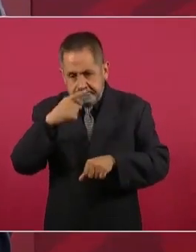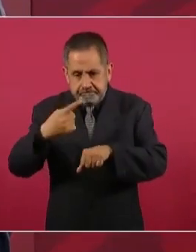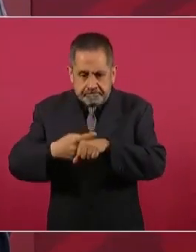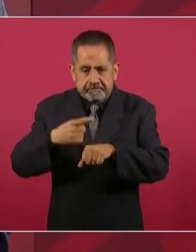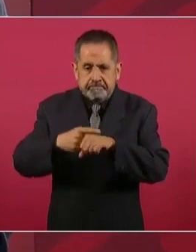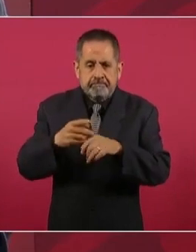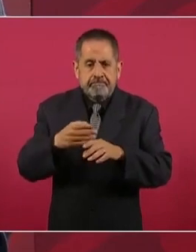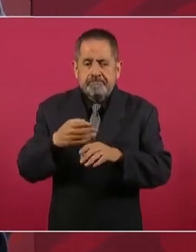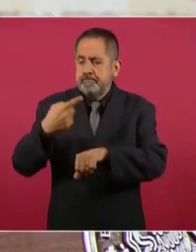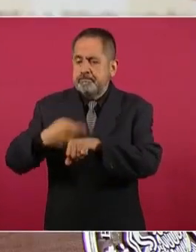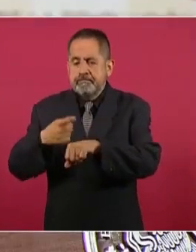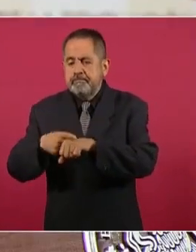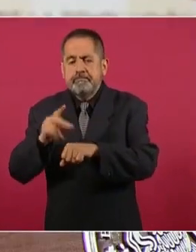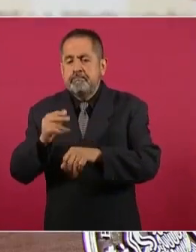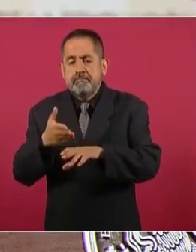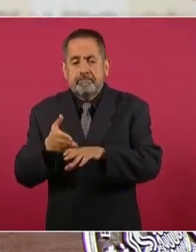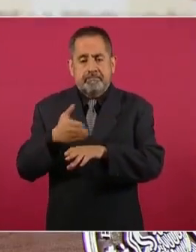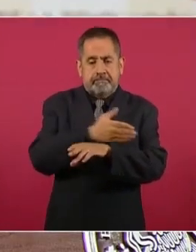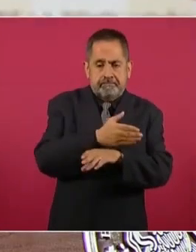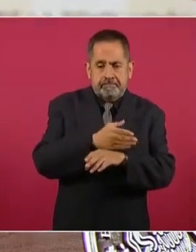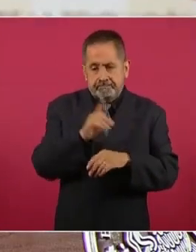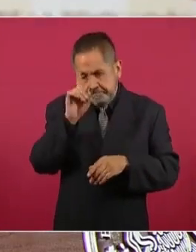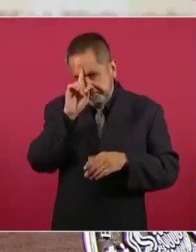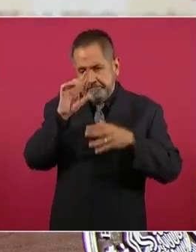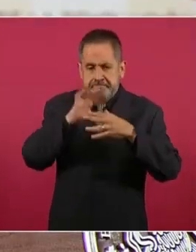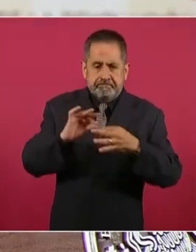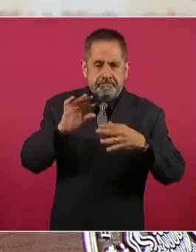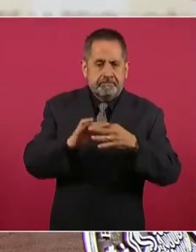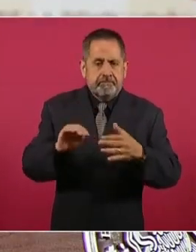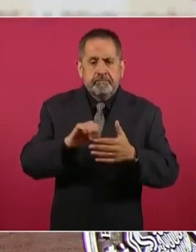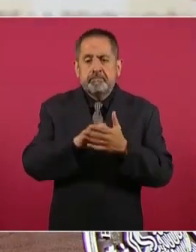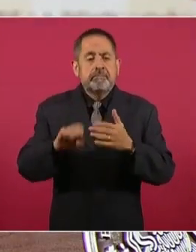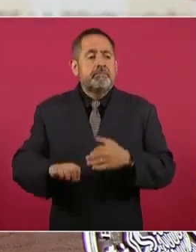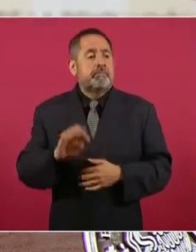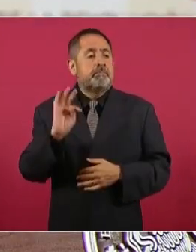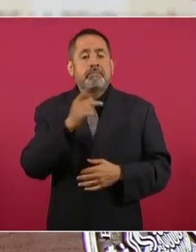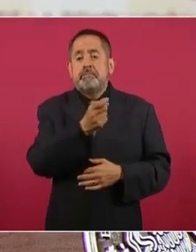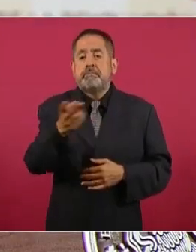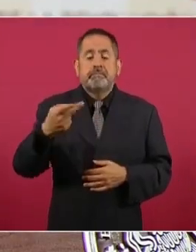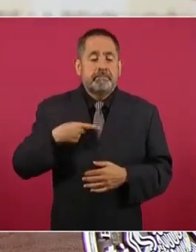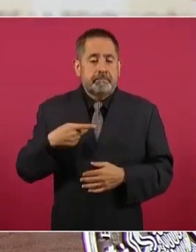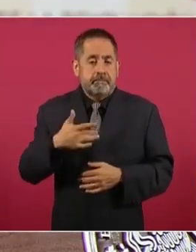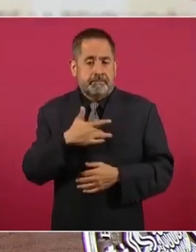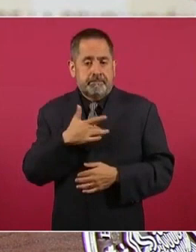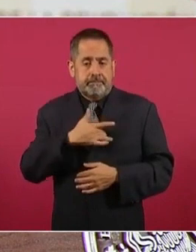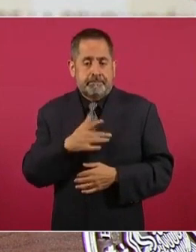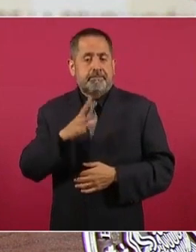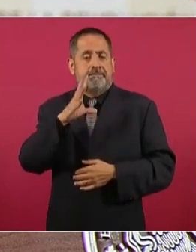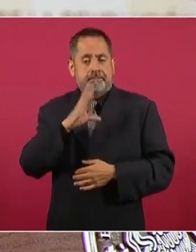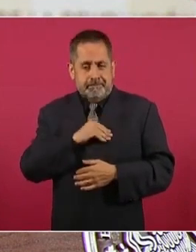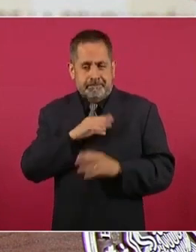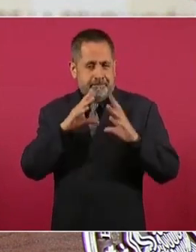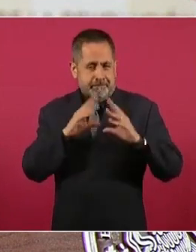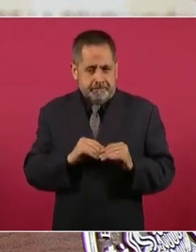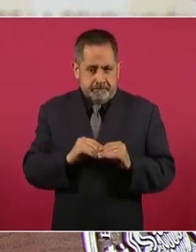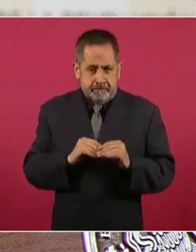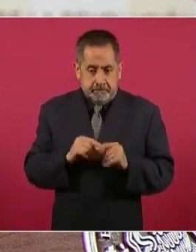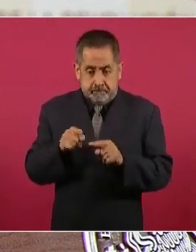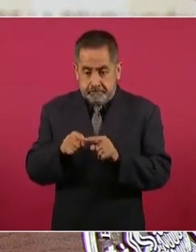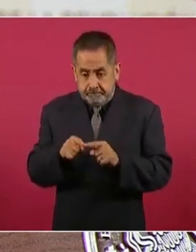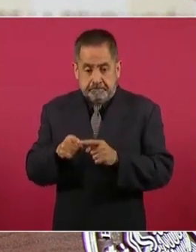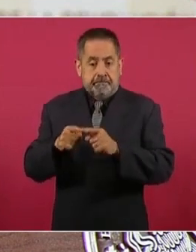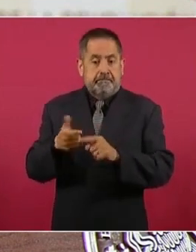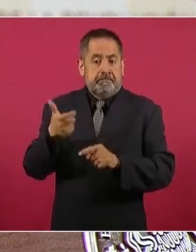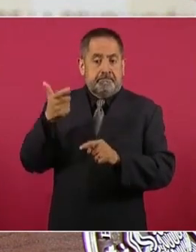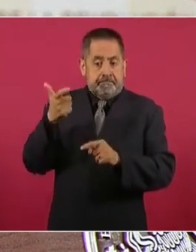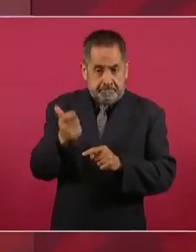al que padezca de un infarto se le inyecte la medicina